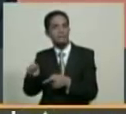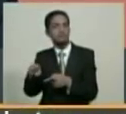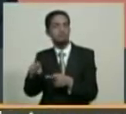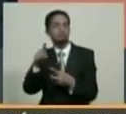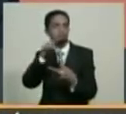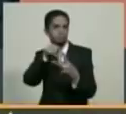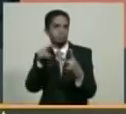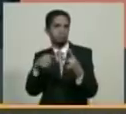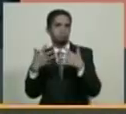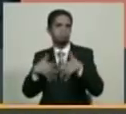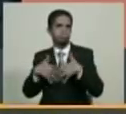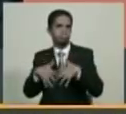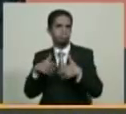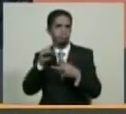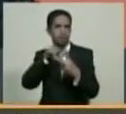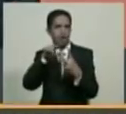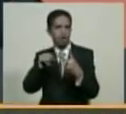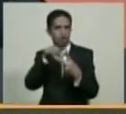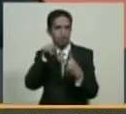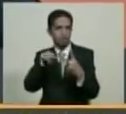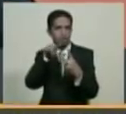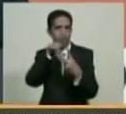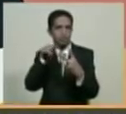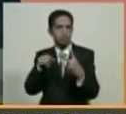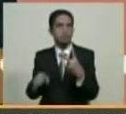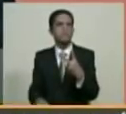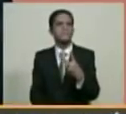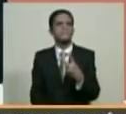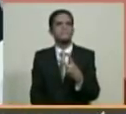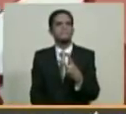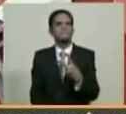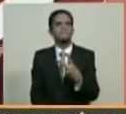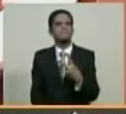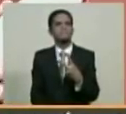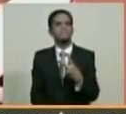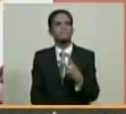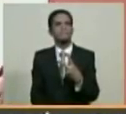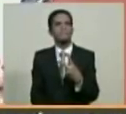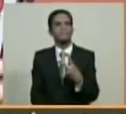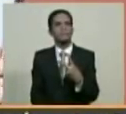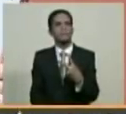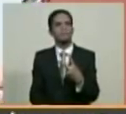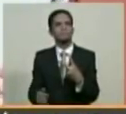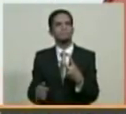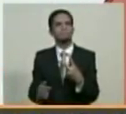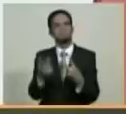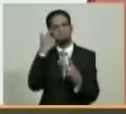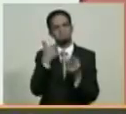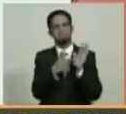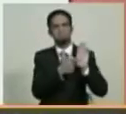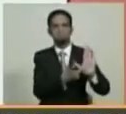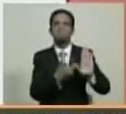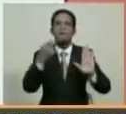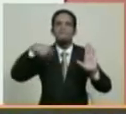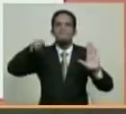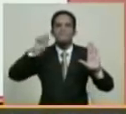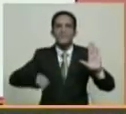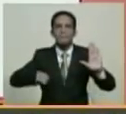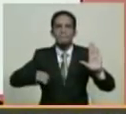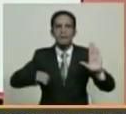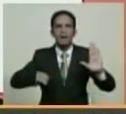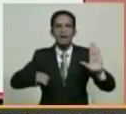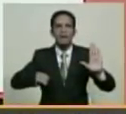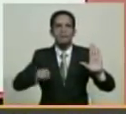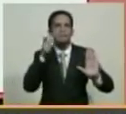productos de estos, de esta canasta del hogar. Aquí está la firma de las empresas, ¿verdad?, de